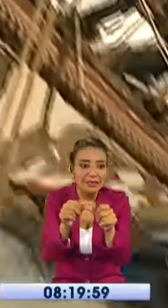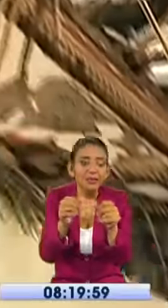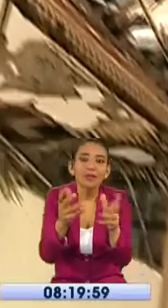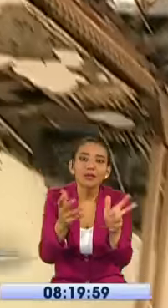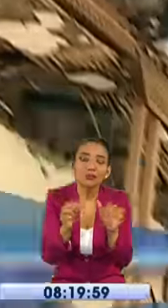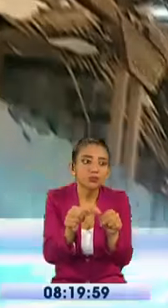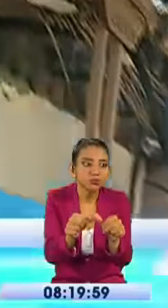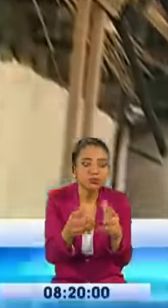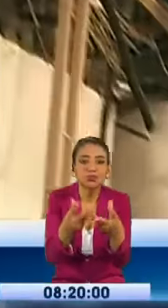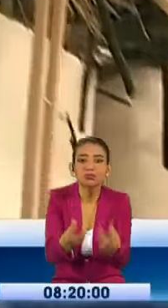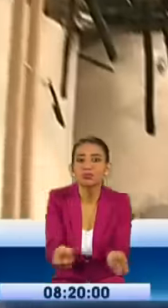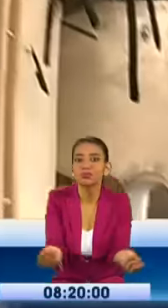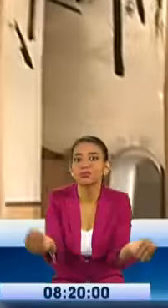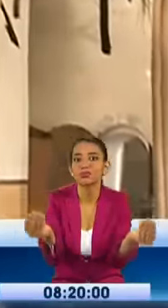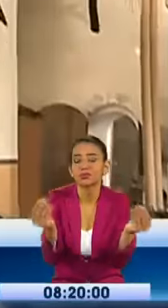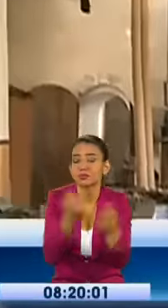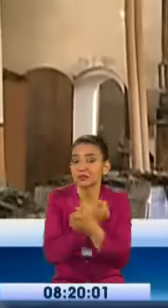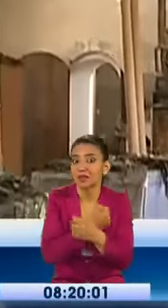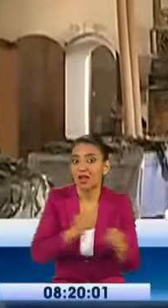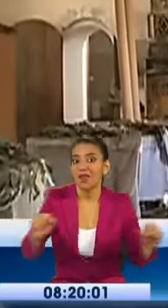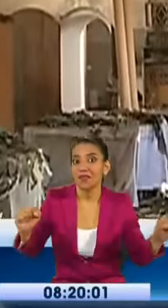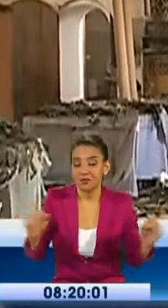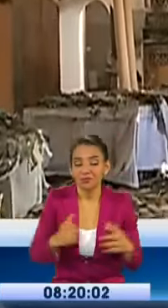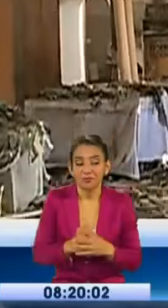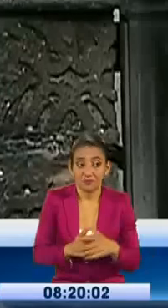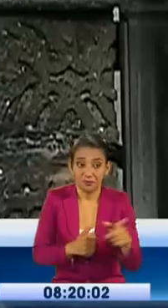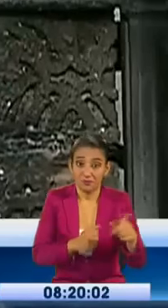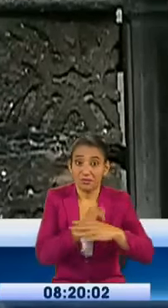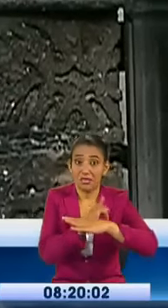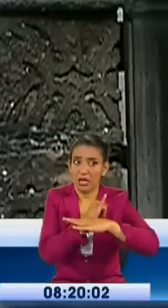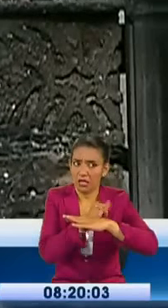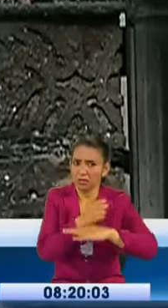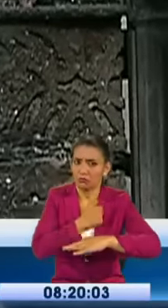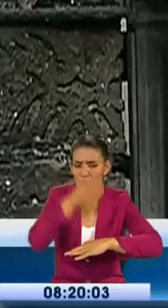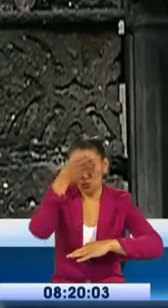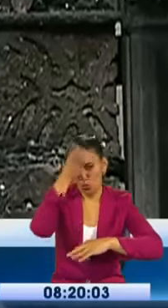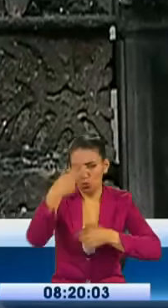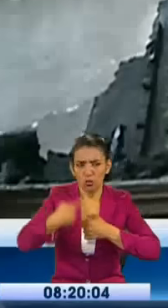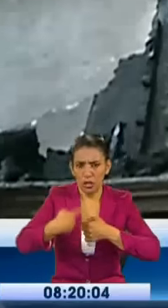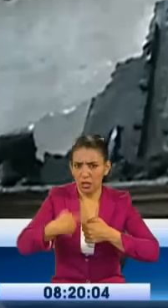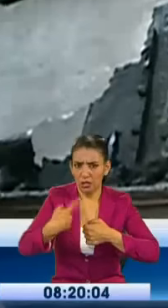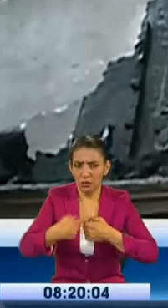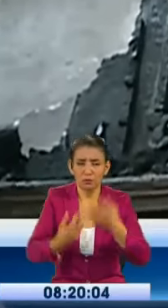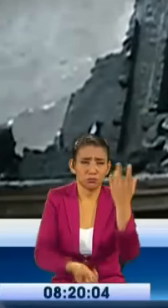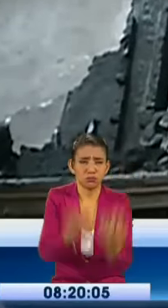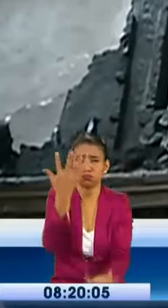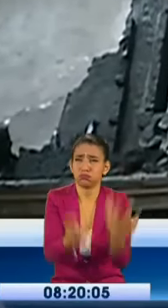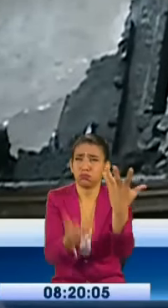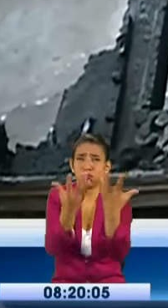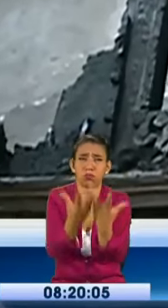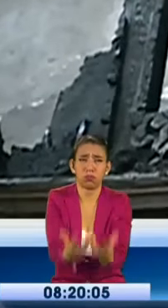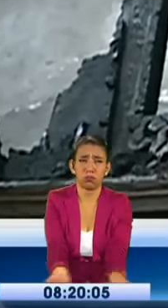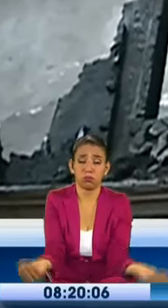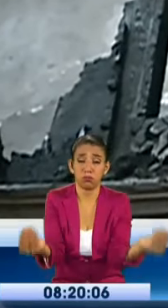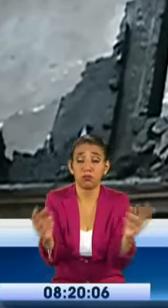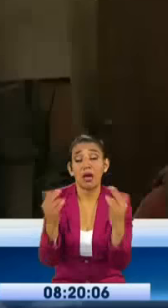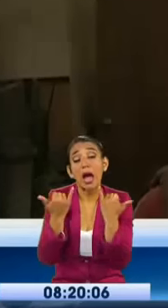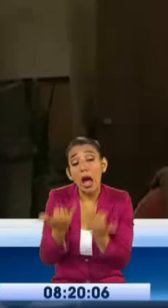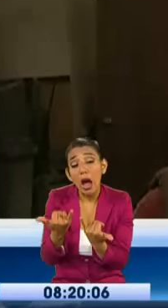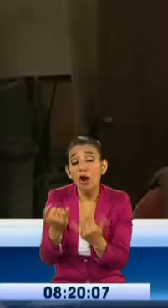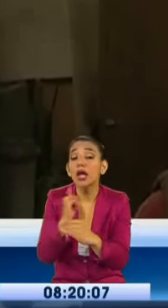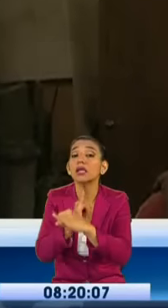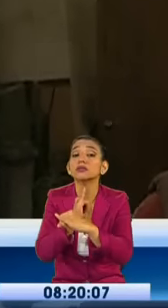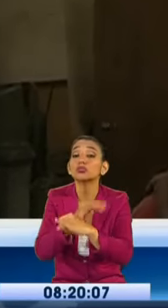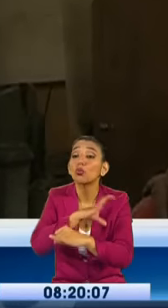Parte de este ícono patrimonial que fue consumido por las llamas y que hoy espera la intervención del Instituto Metropolitano de Patrimonio.